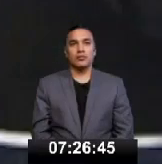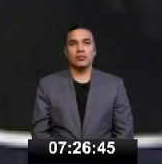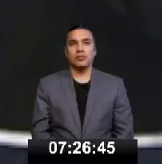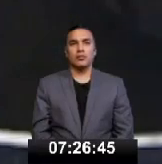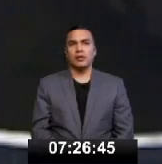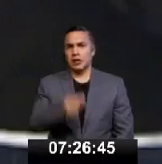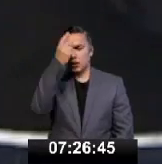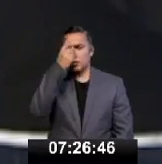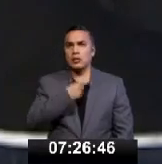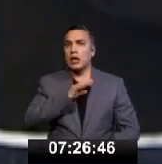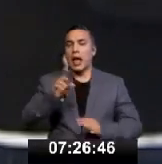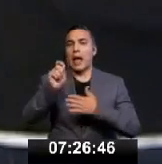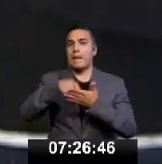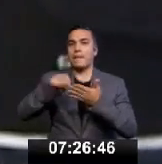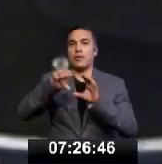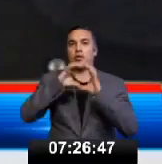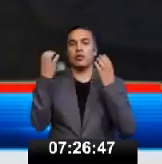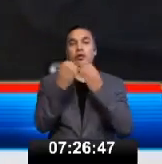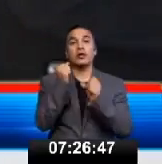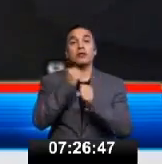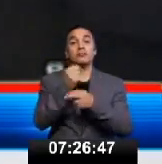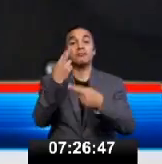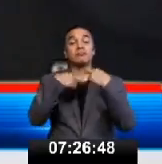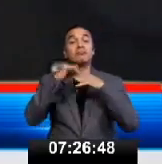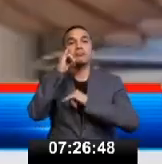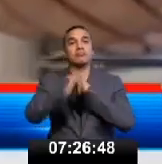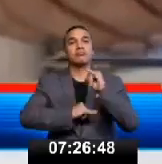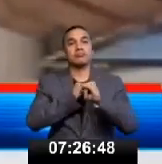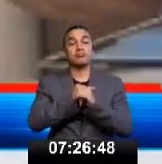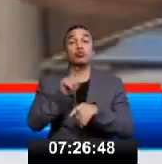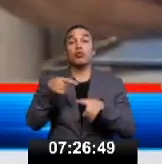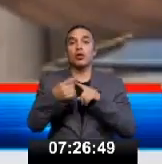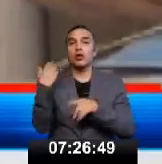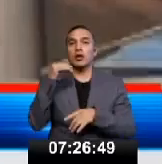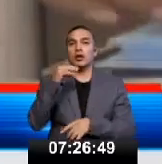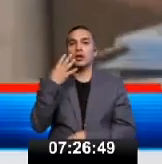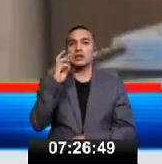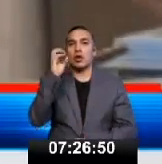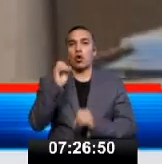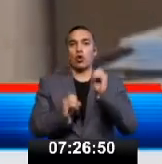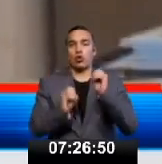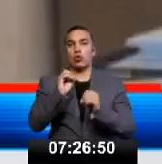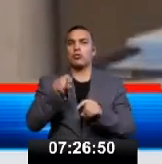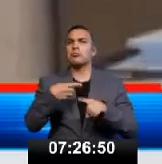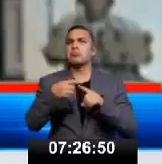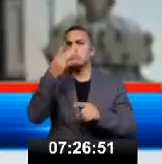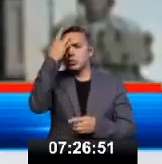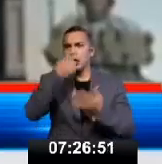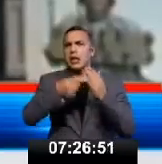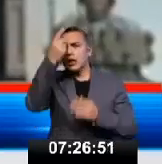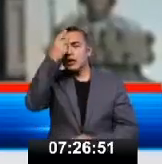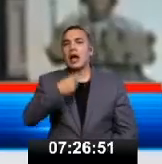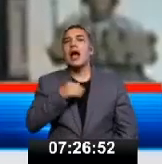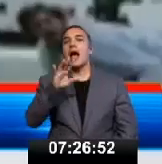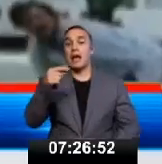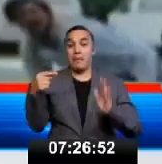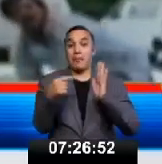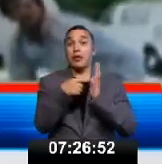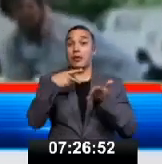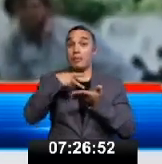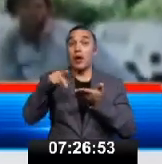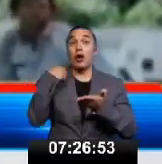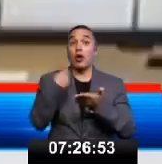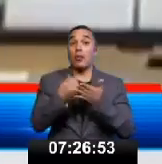La resolución fue aprobada por el Comité de Comercio Exterior COMEX el pasado 16 de octubre. La medida hace un ajuste al arancel que se paga